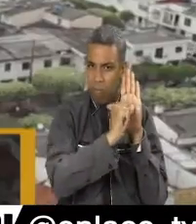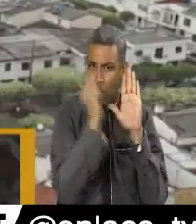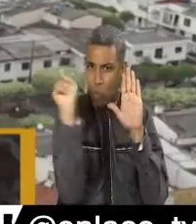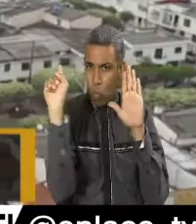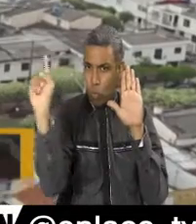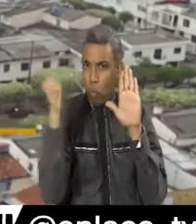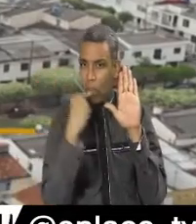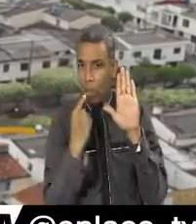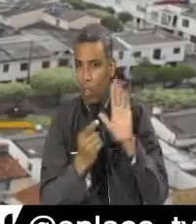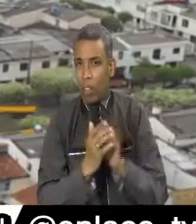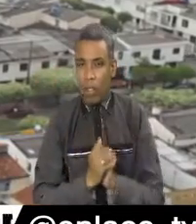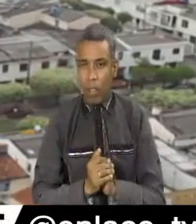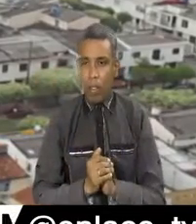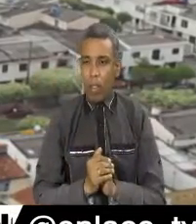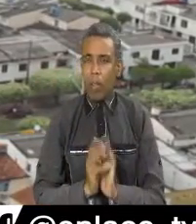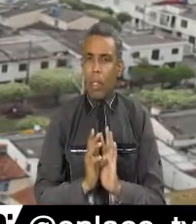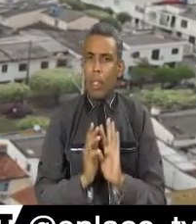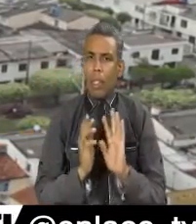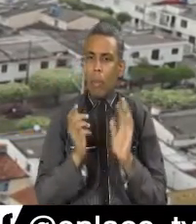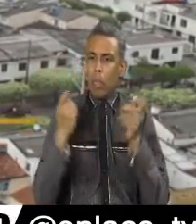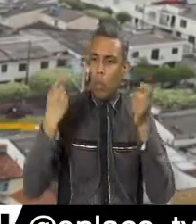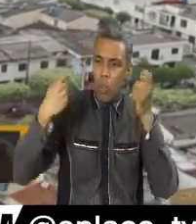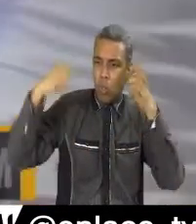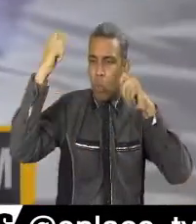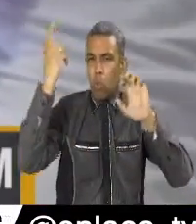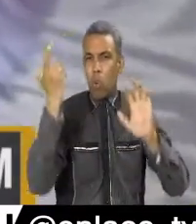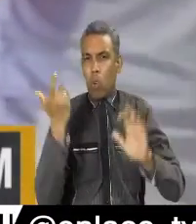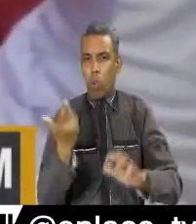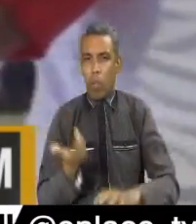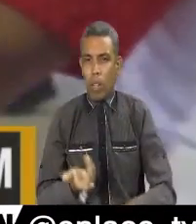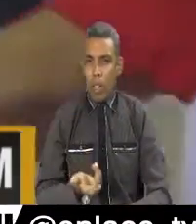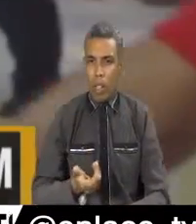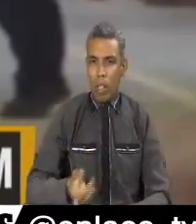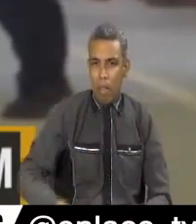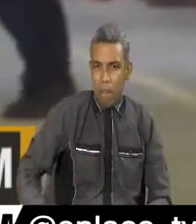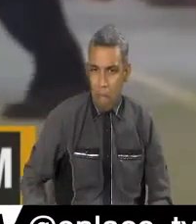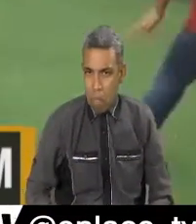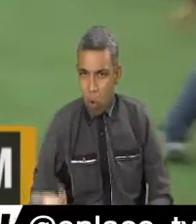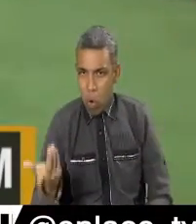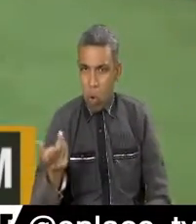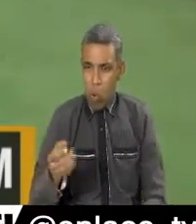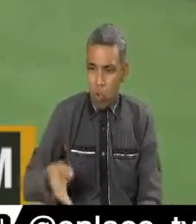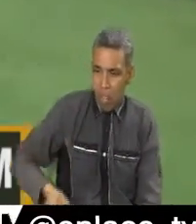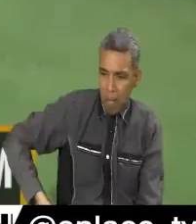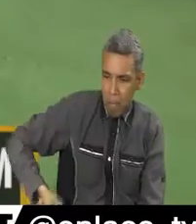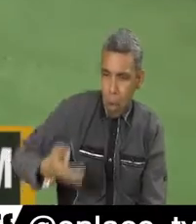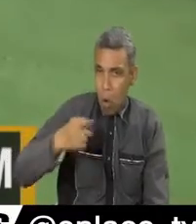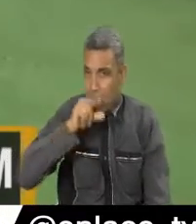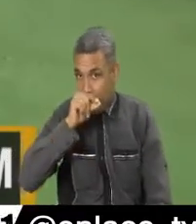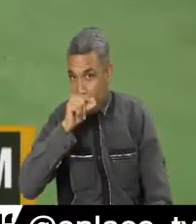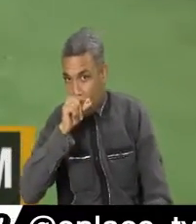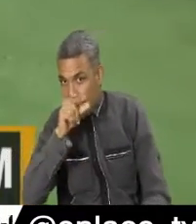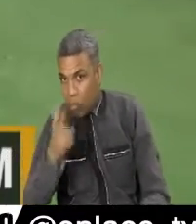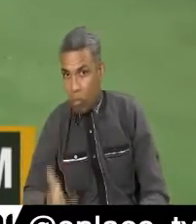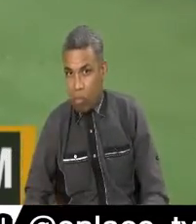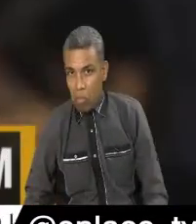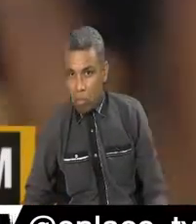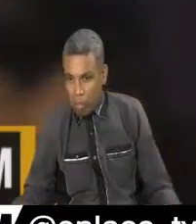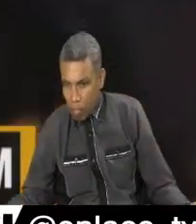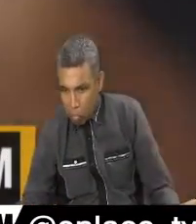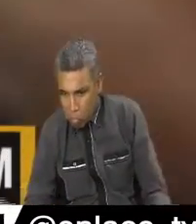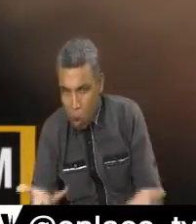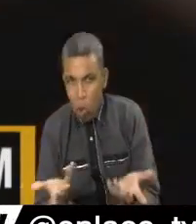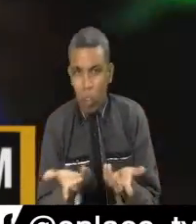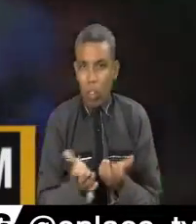las actividades económicas en las que se ofrezcan servicios como juegos de tejo, billares, galleras, casinos y otros similares, así